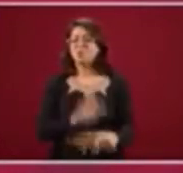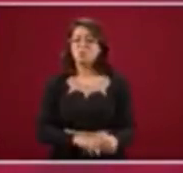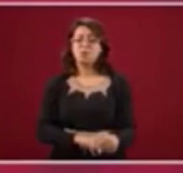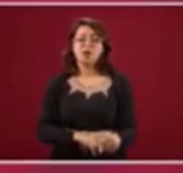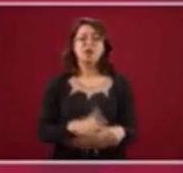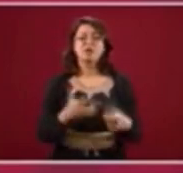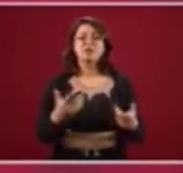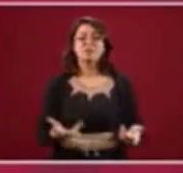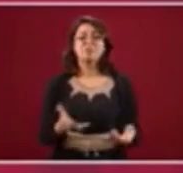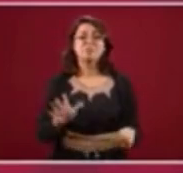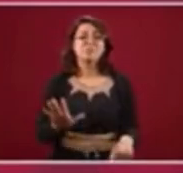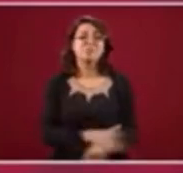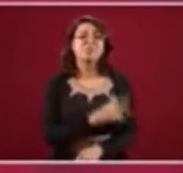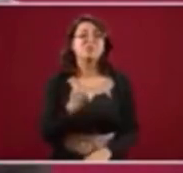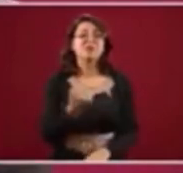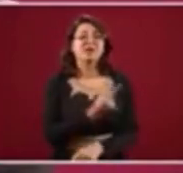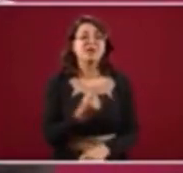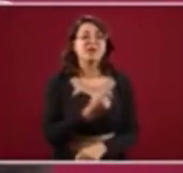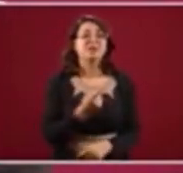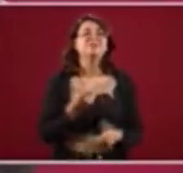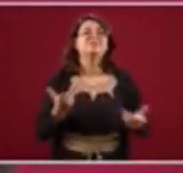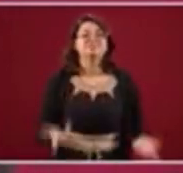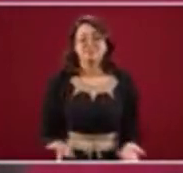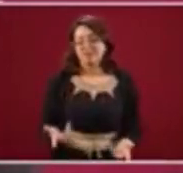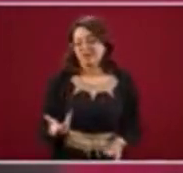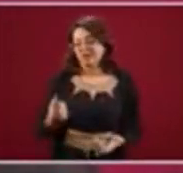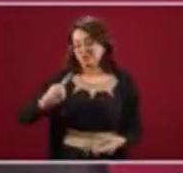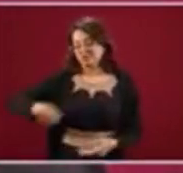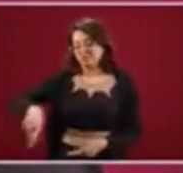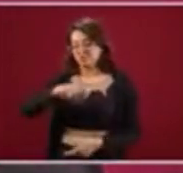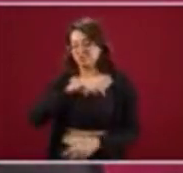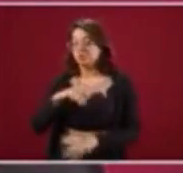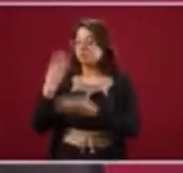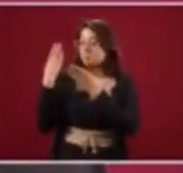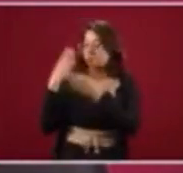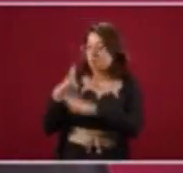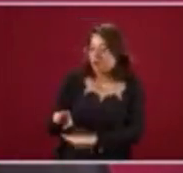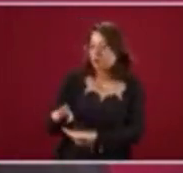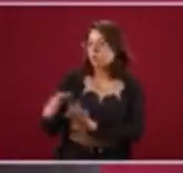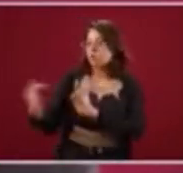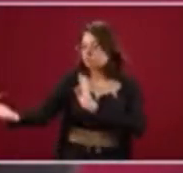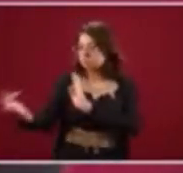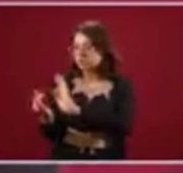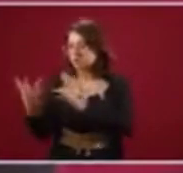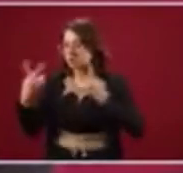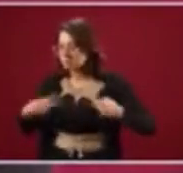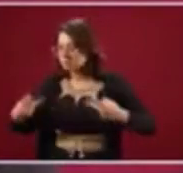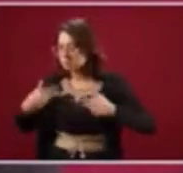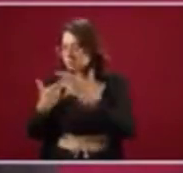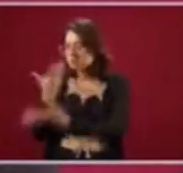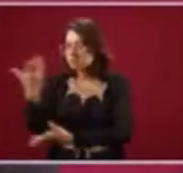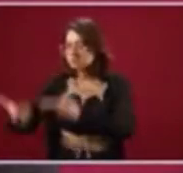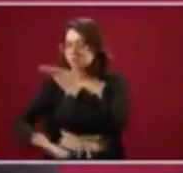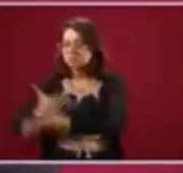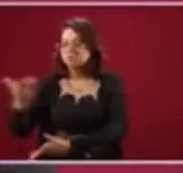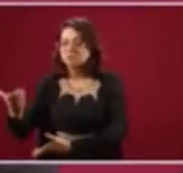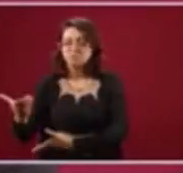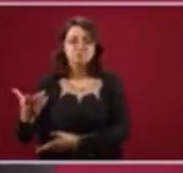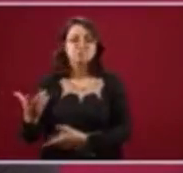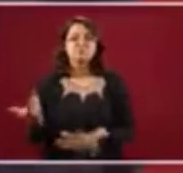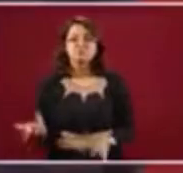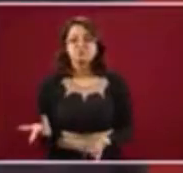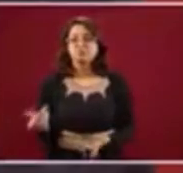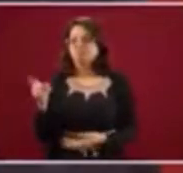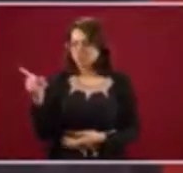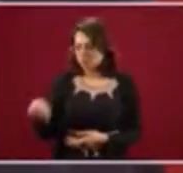nosotros acerquemos los servicios bancarios a la gente. ¿Por qué no van a tener posibilidad de